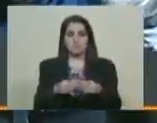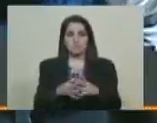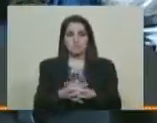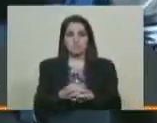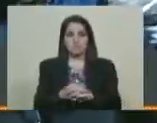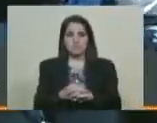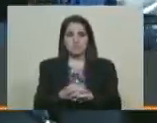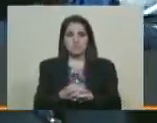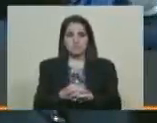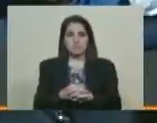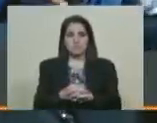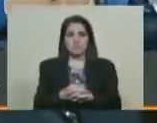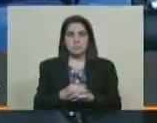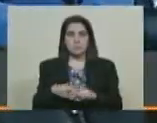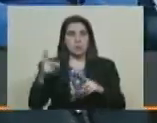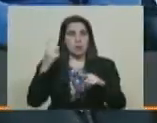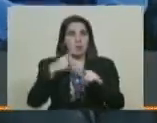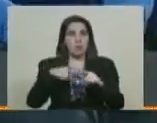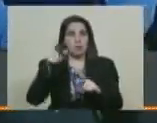con Superlano el Bueno,